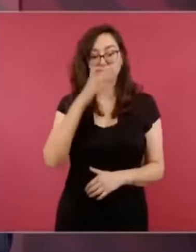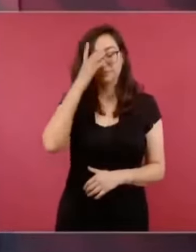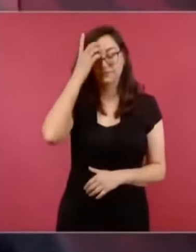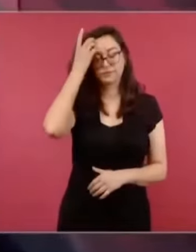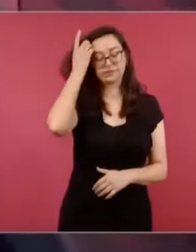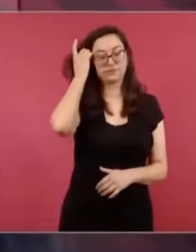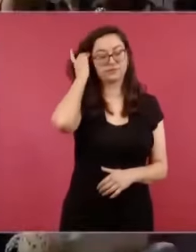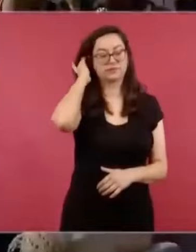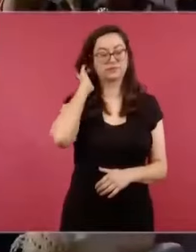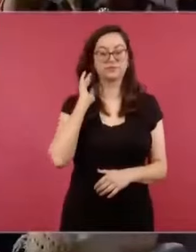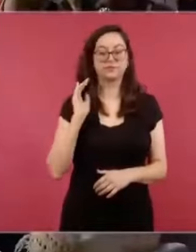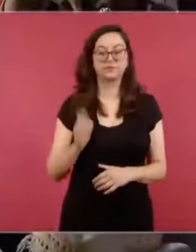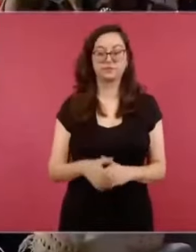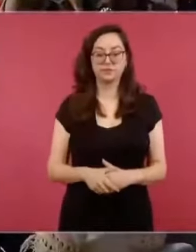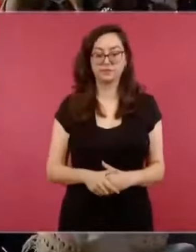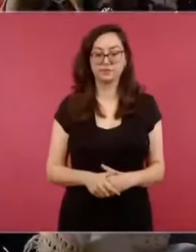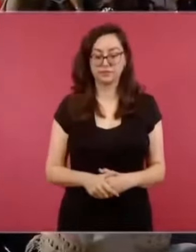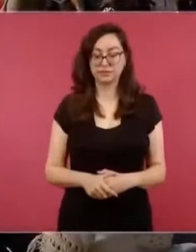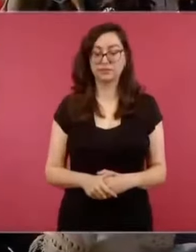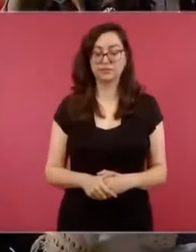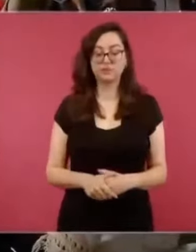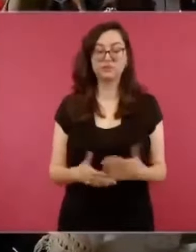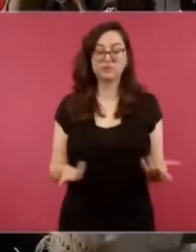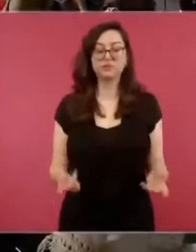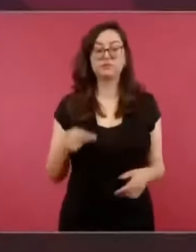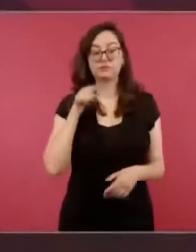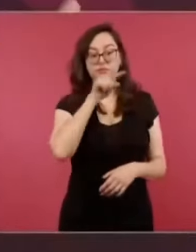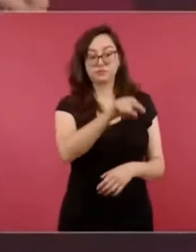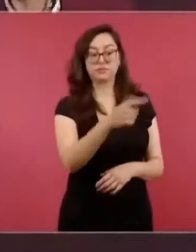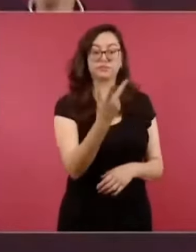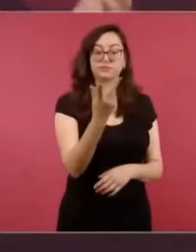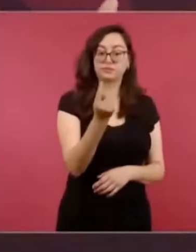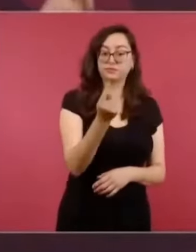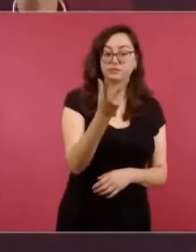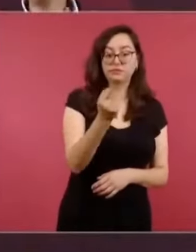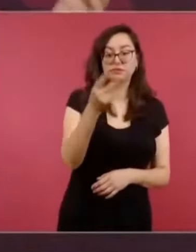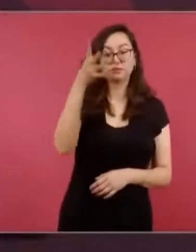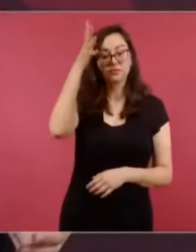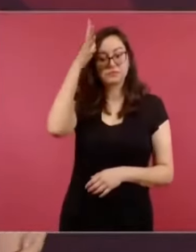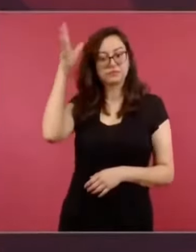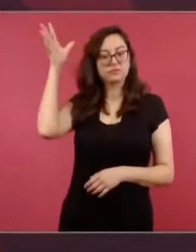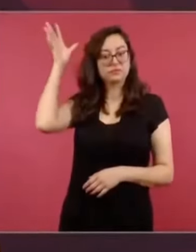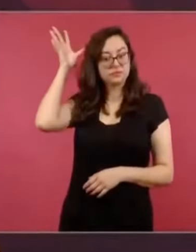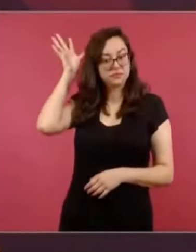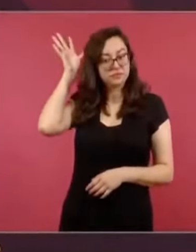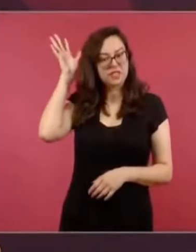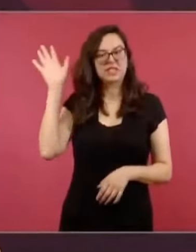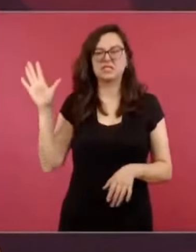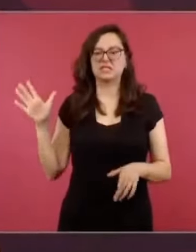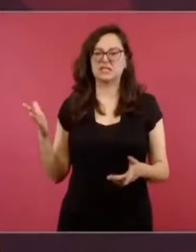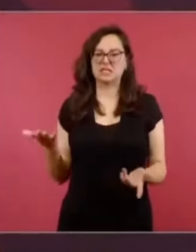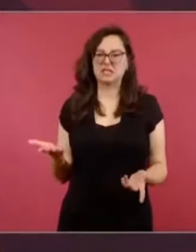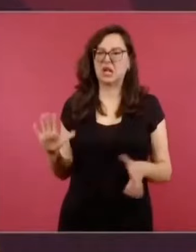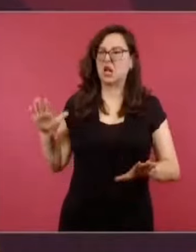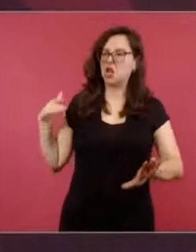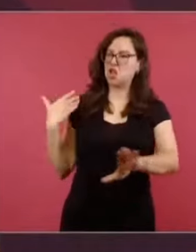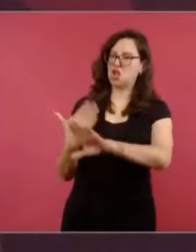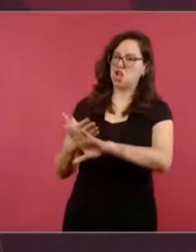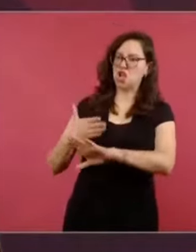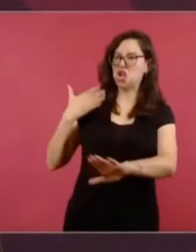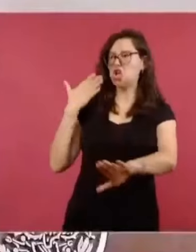ya estaba la campaña en Azteca en contra de los gobernícolas,